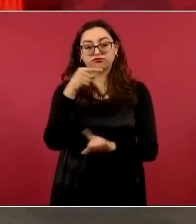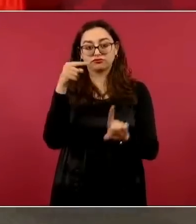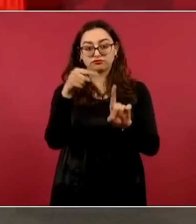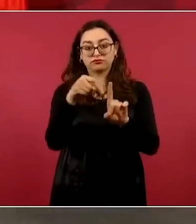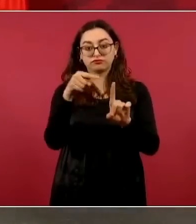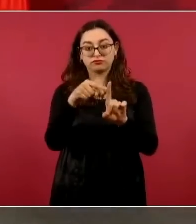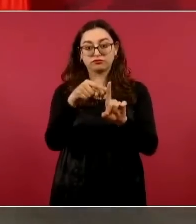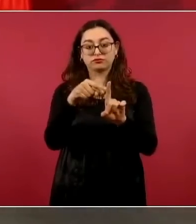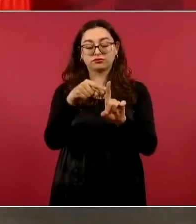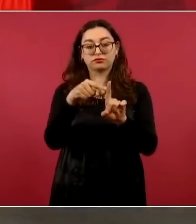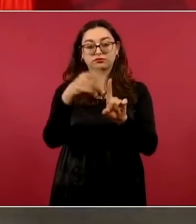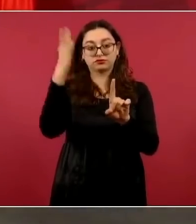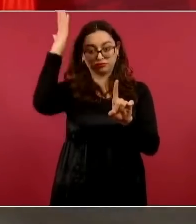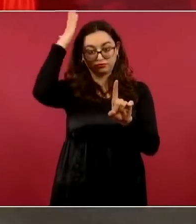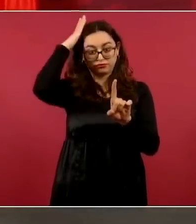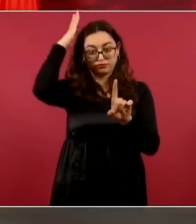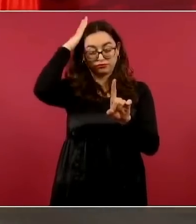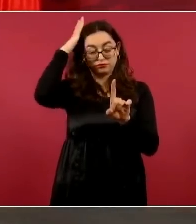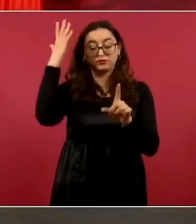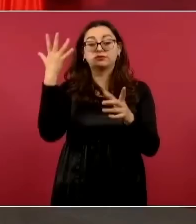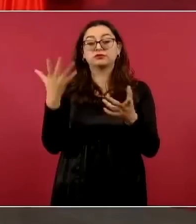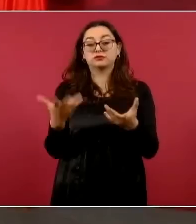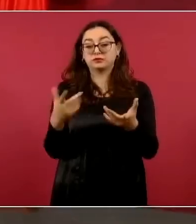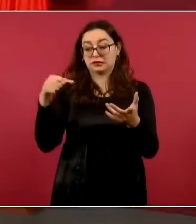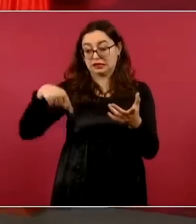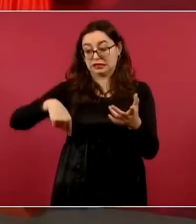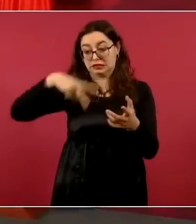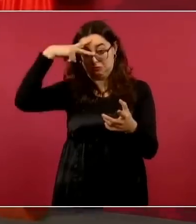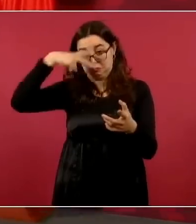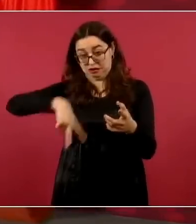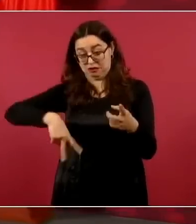con conservadores mexicanos